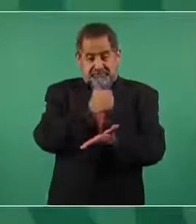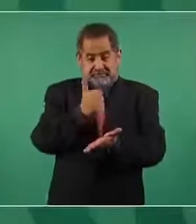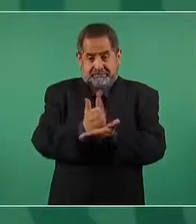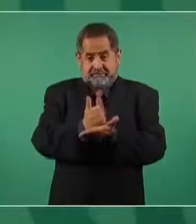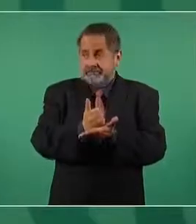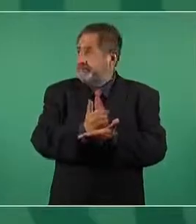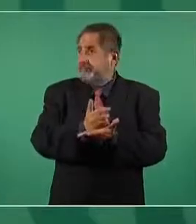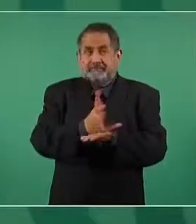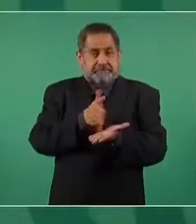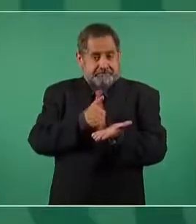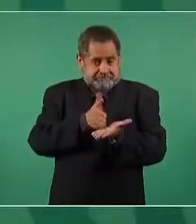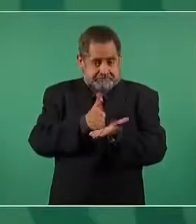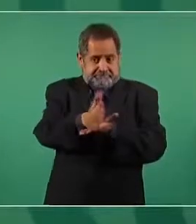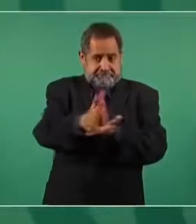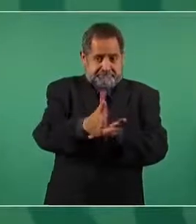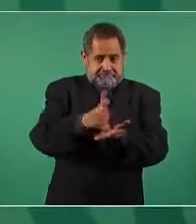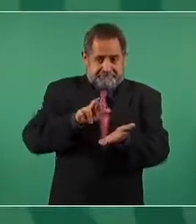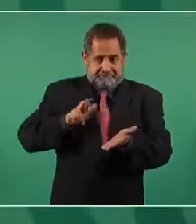de la ciudad,